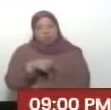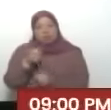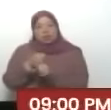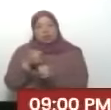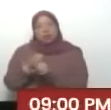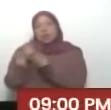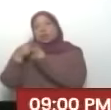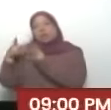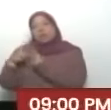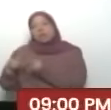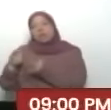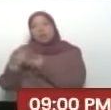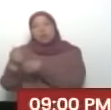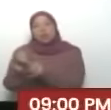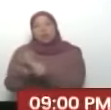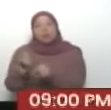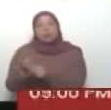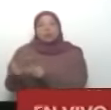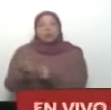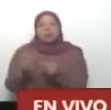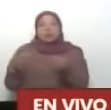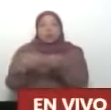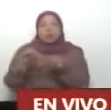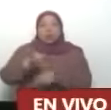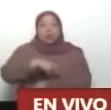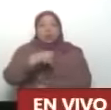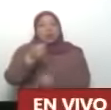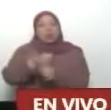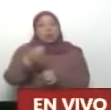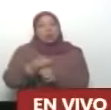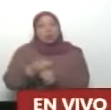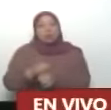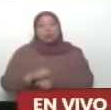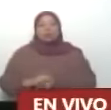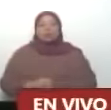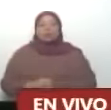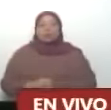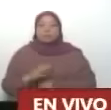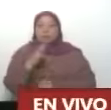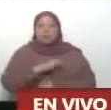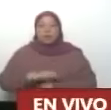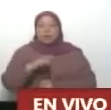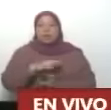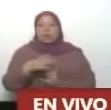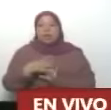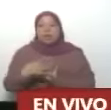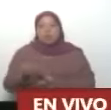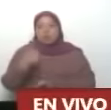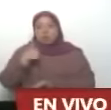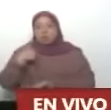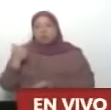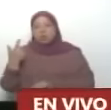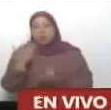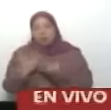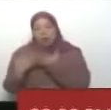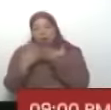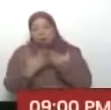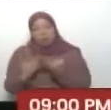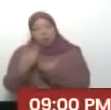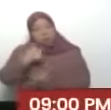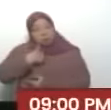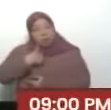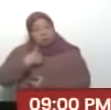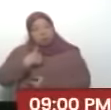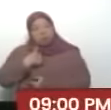universidades que nos han llevado a las aldeas universitarias. Claro, ejemplo, sí. Bueno, yo soy un ejemplo de ello, yo